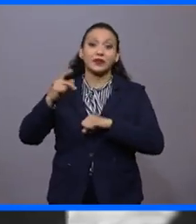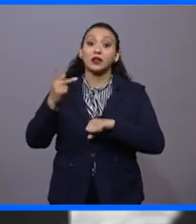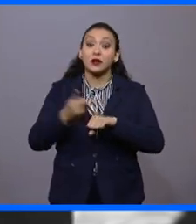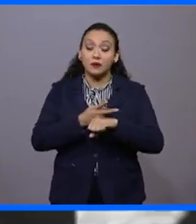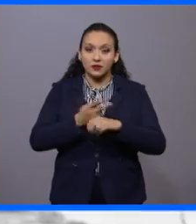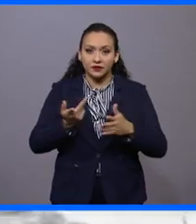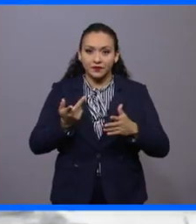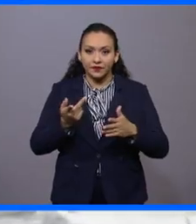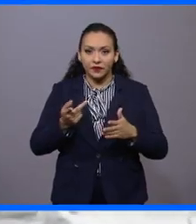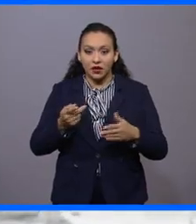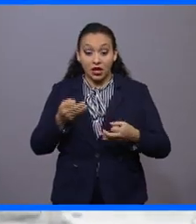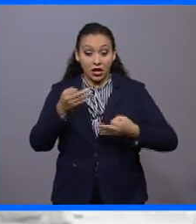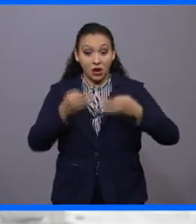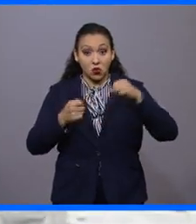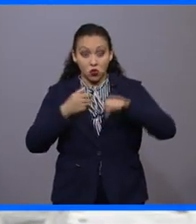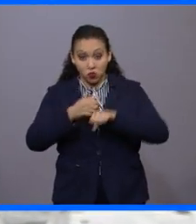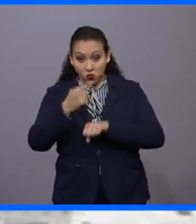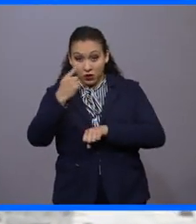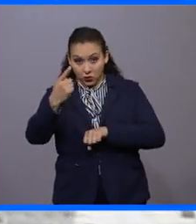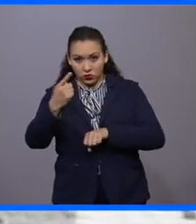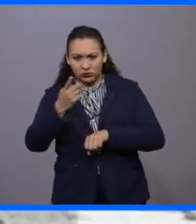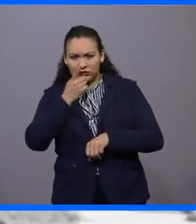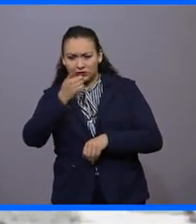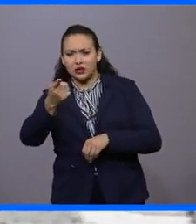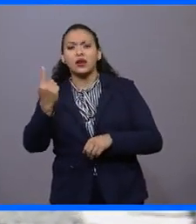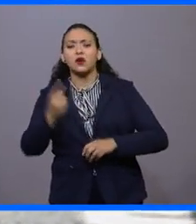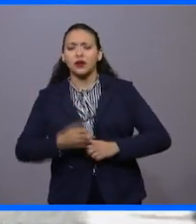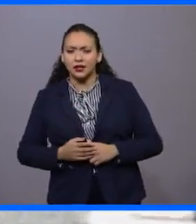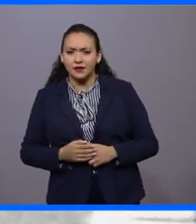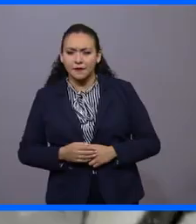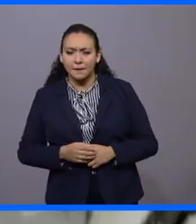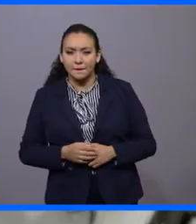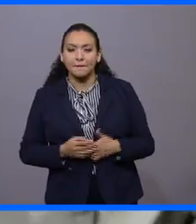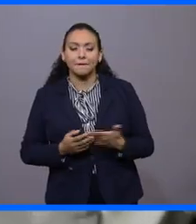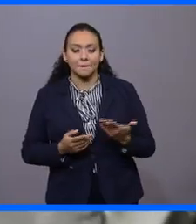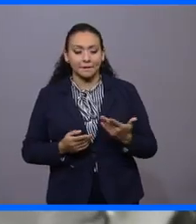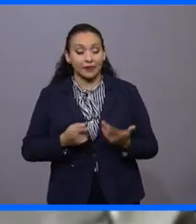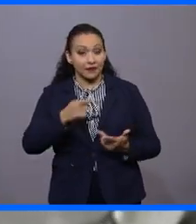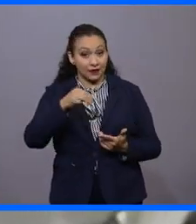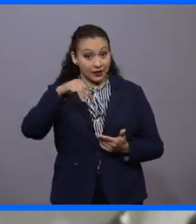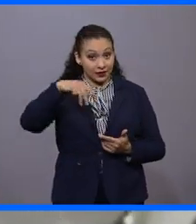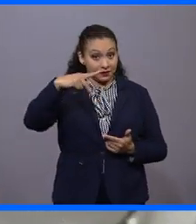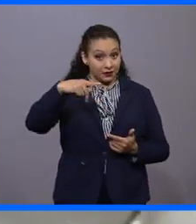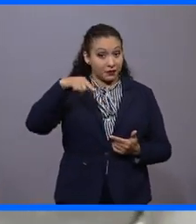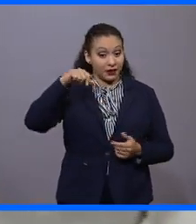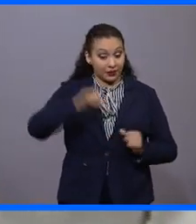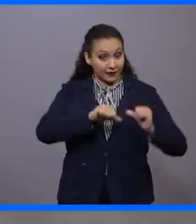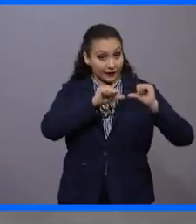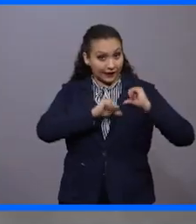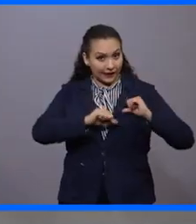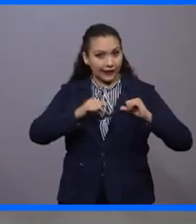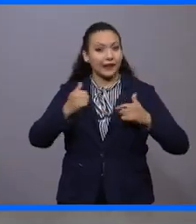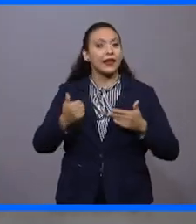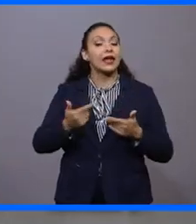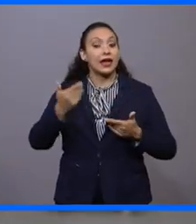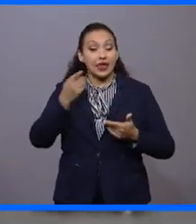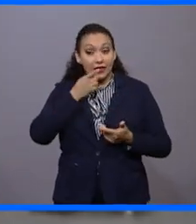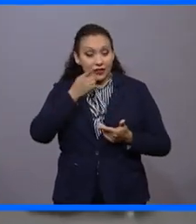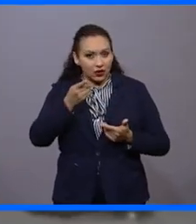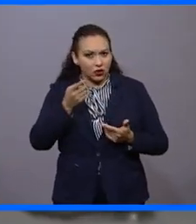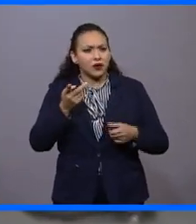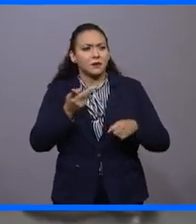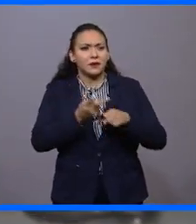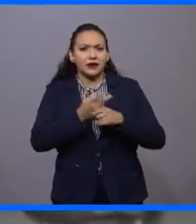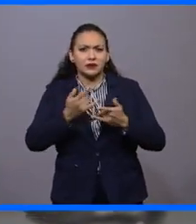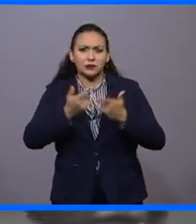correcta la decisión del Juzgado Primero de Distrito en el sentido de que el Ministerio Público de la Federación, antes de alegar la